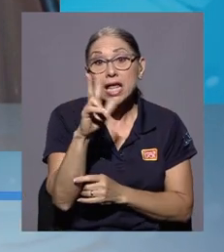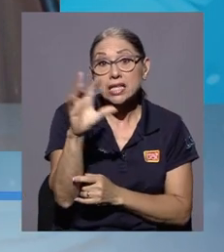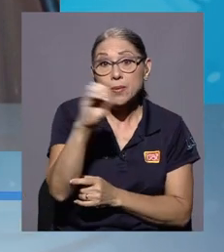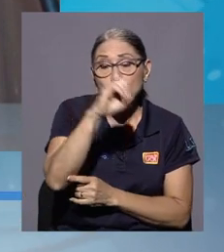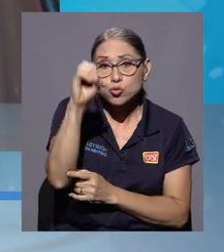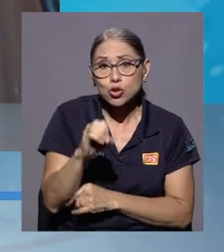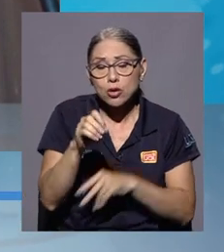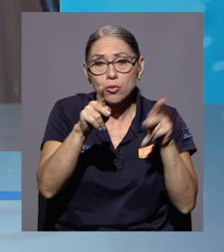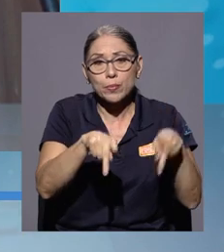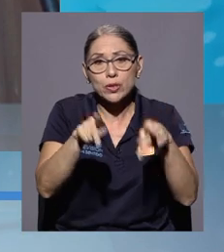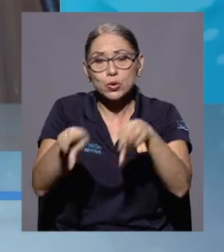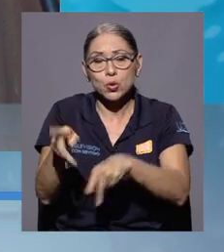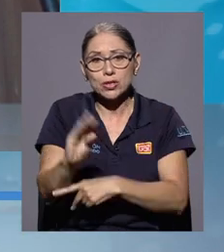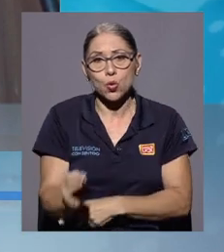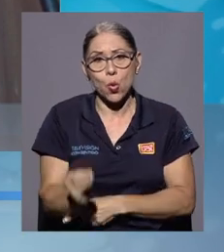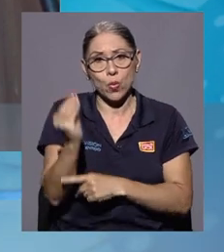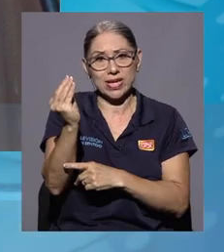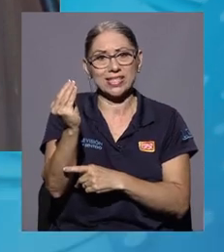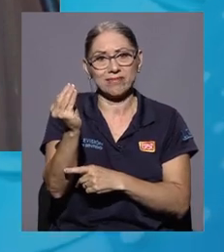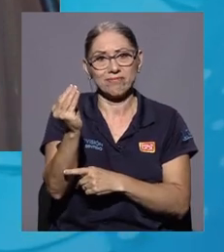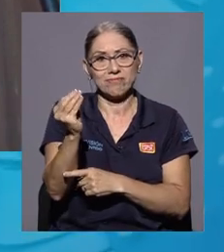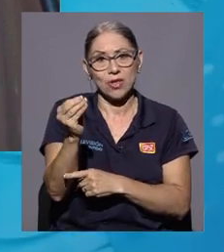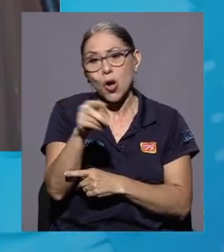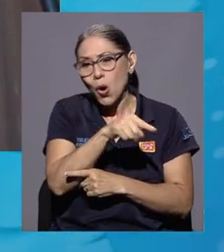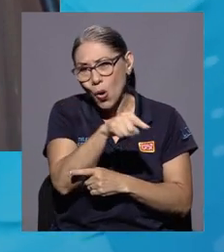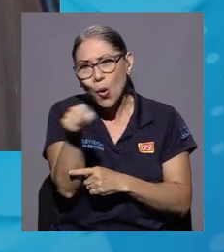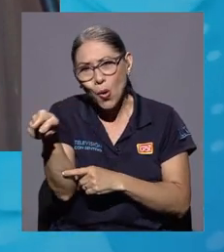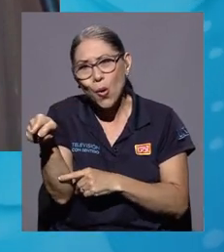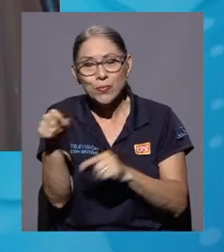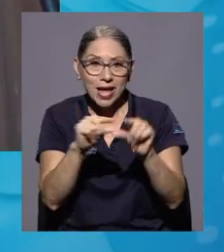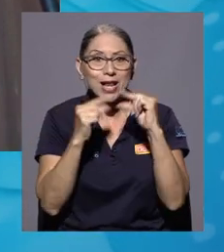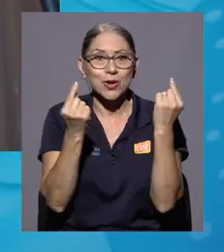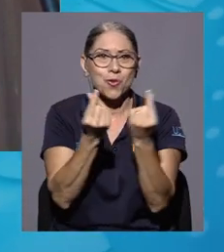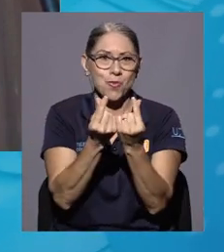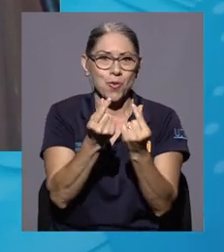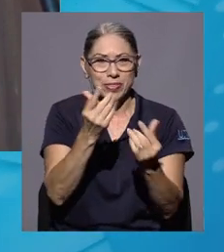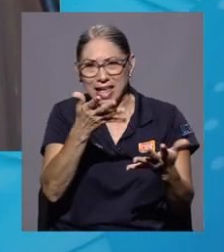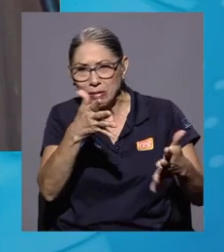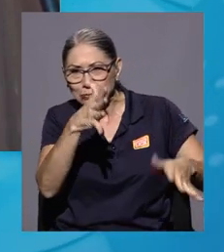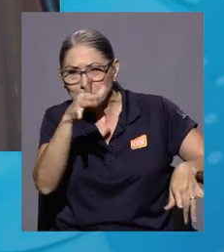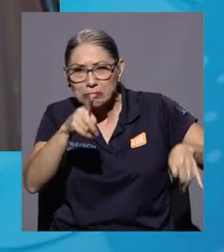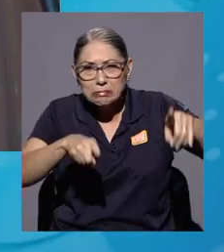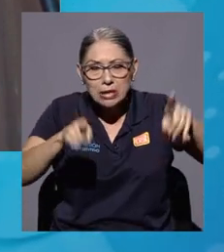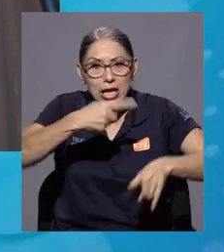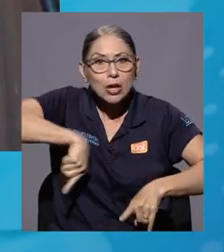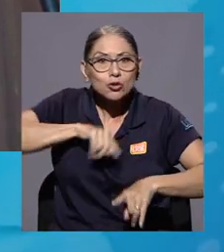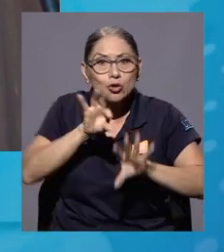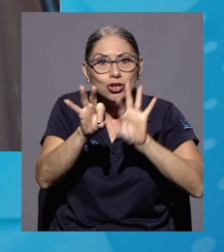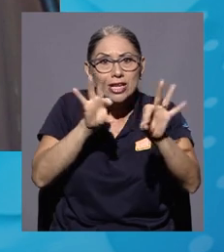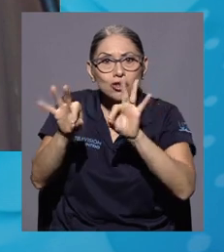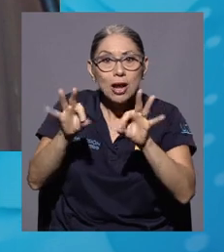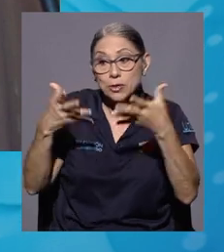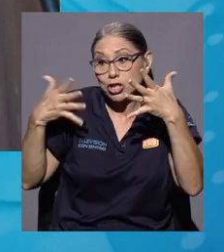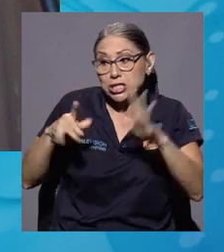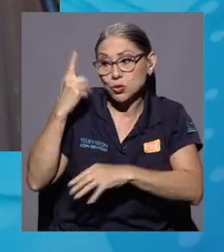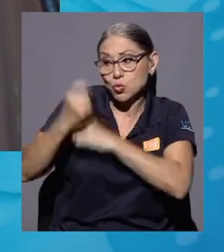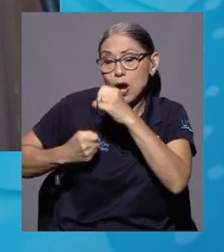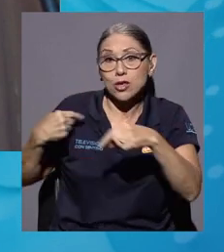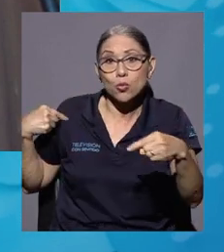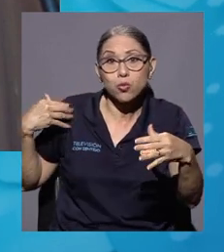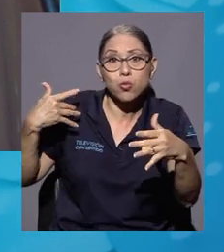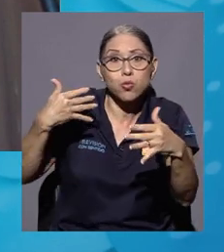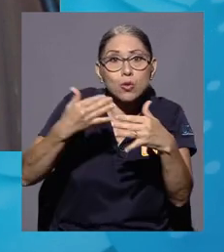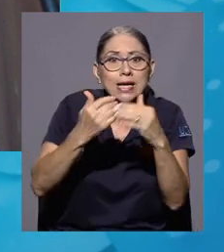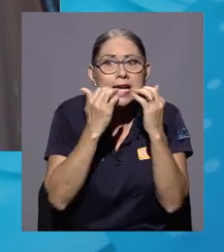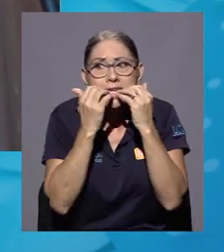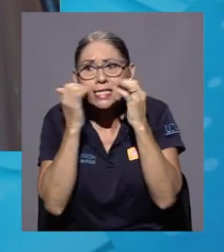o el grupo que se acerca como al que nosotros seleccionamos. Y un año después de la pandemia, la ansiedad